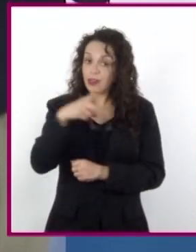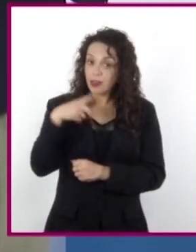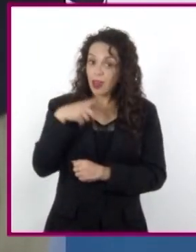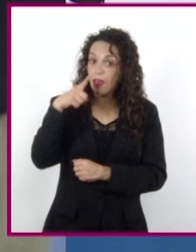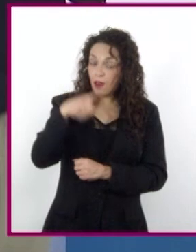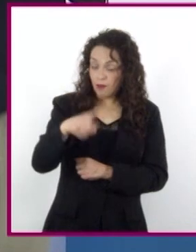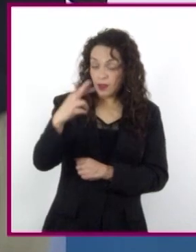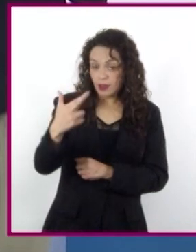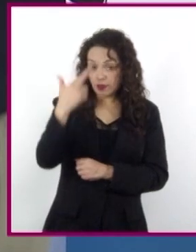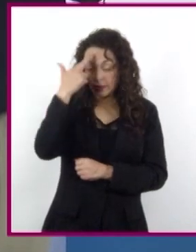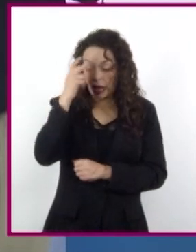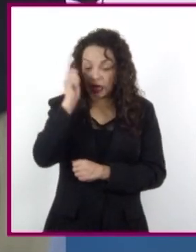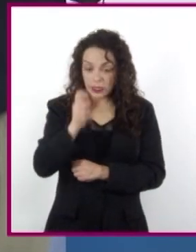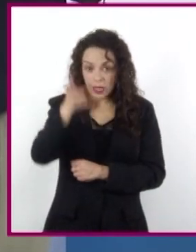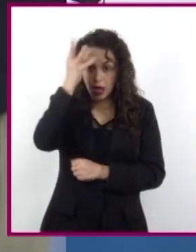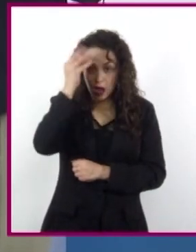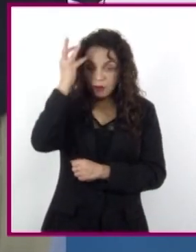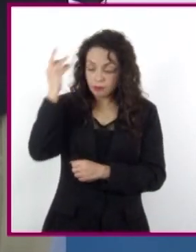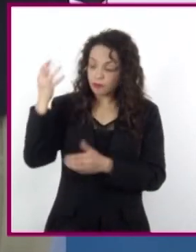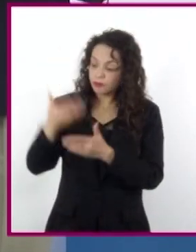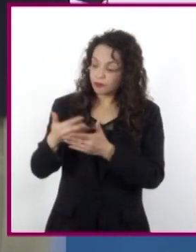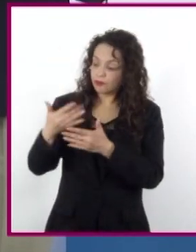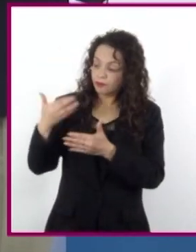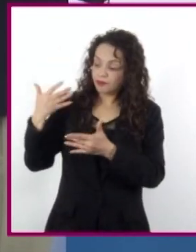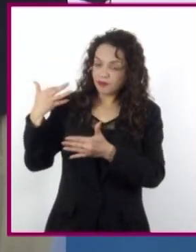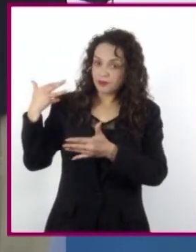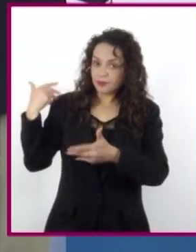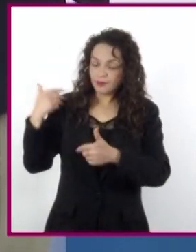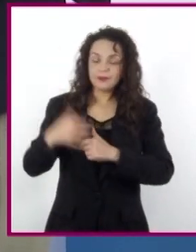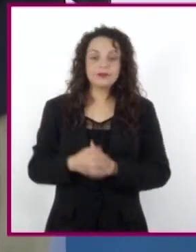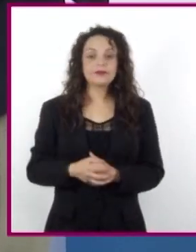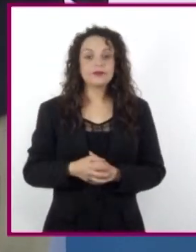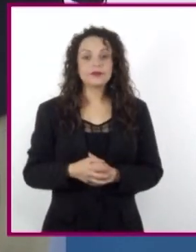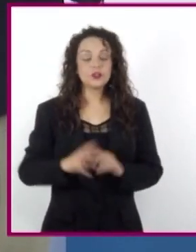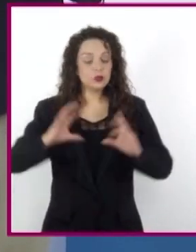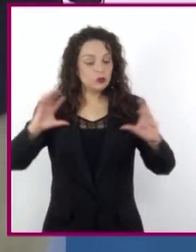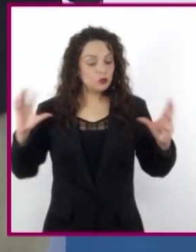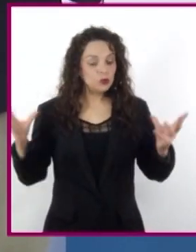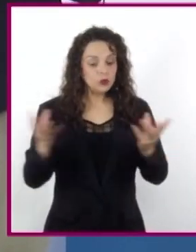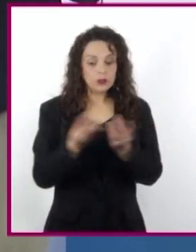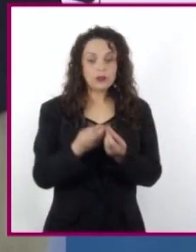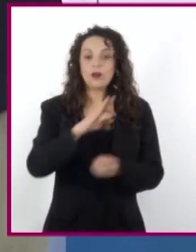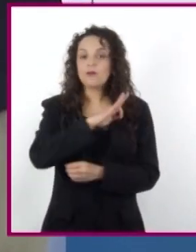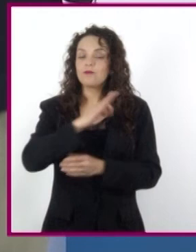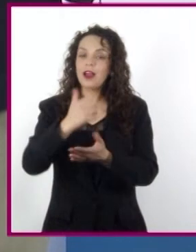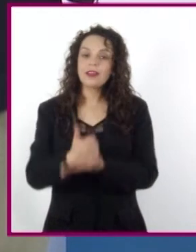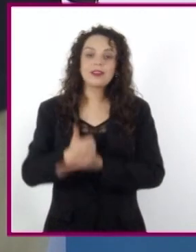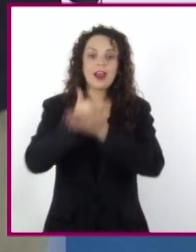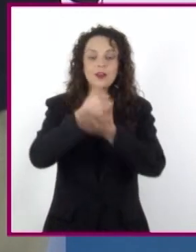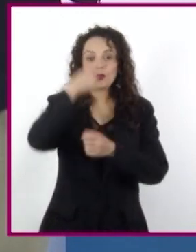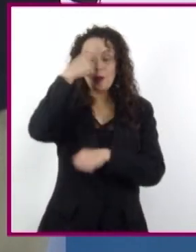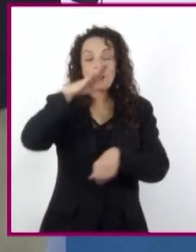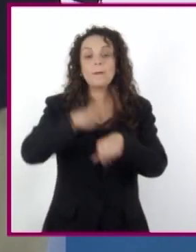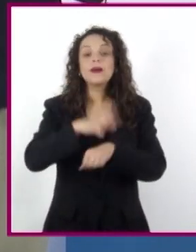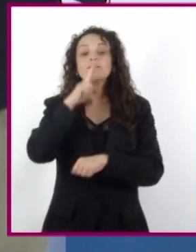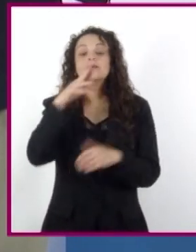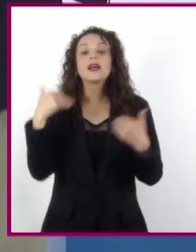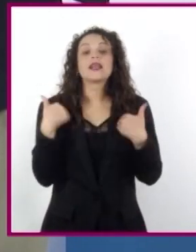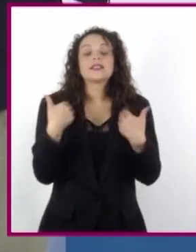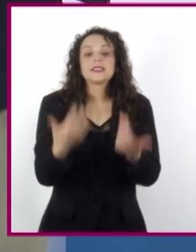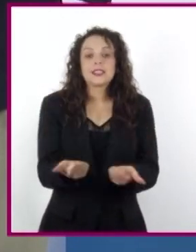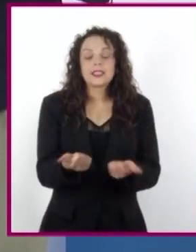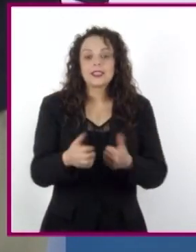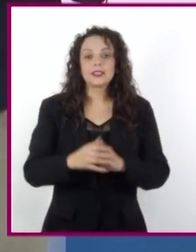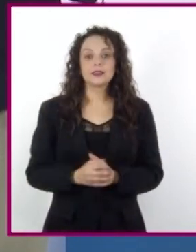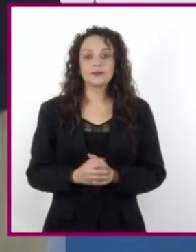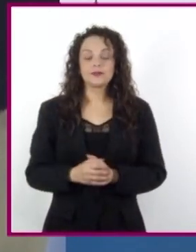han venido aprendiendo durante las siguientes sesiones. Todo esto les servirá para entender mejor. Así